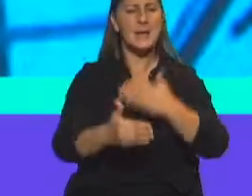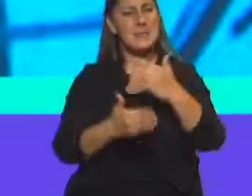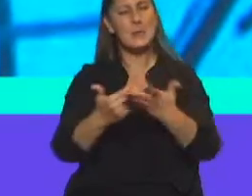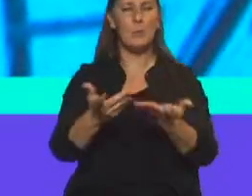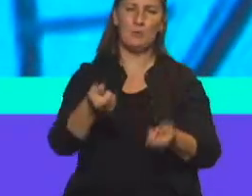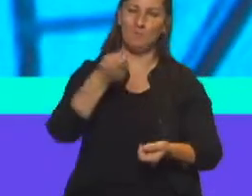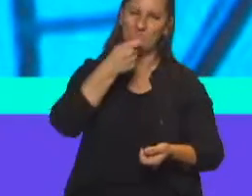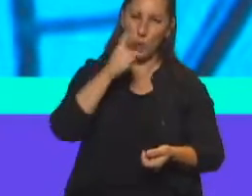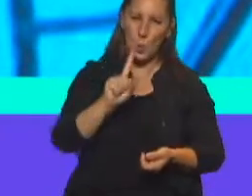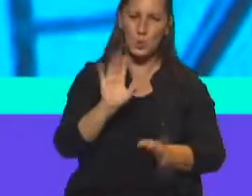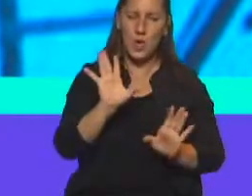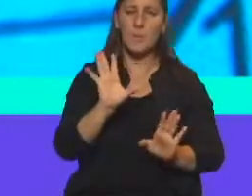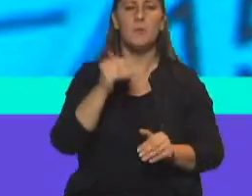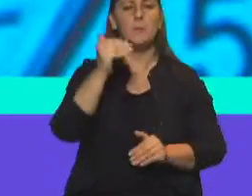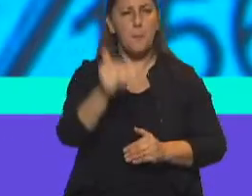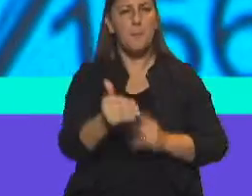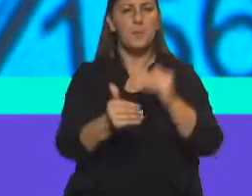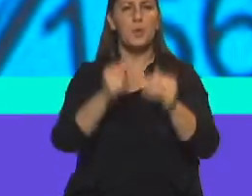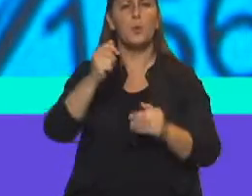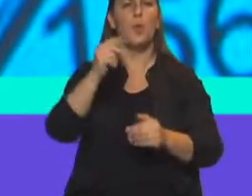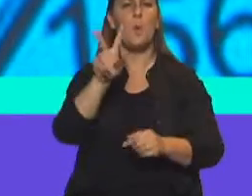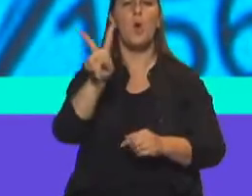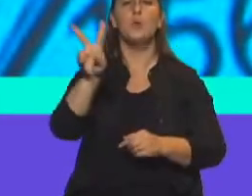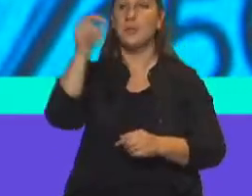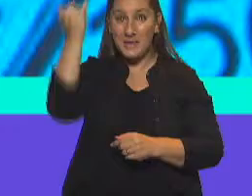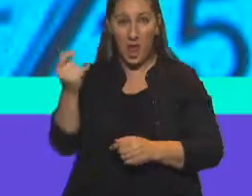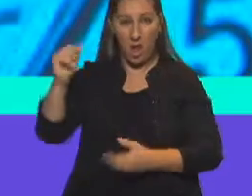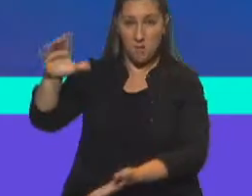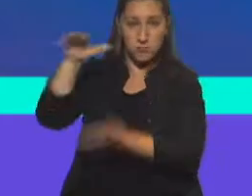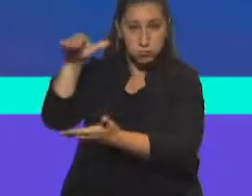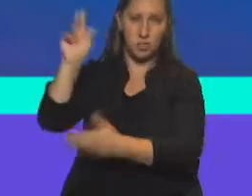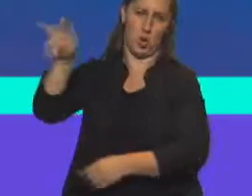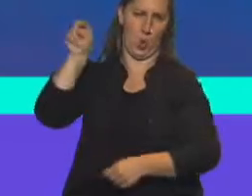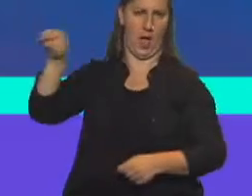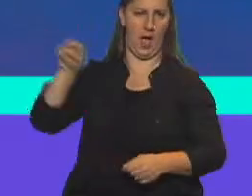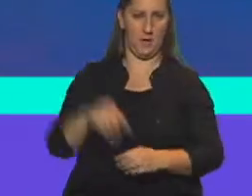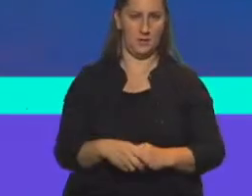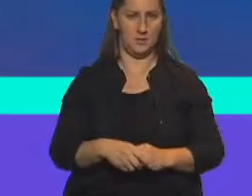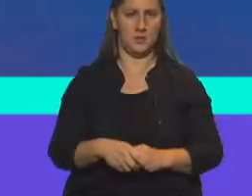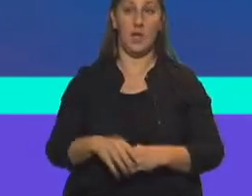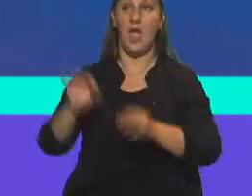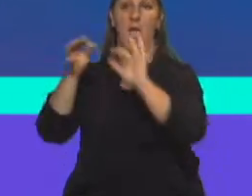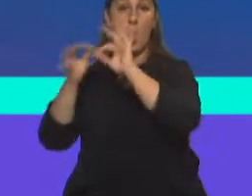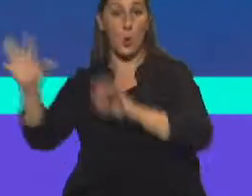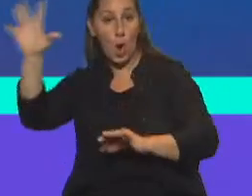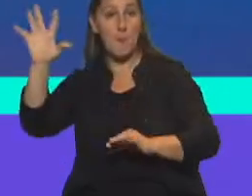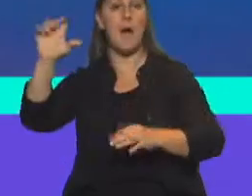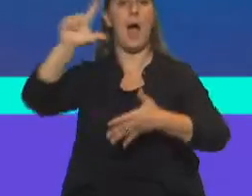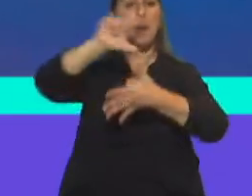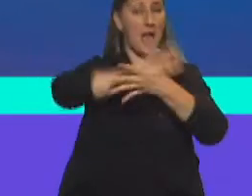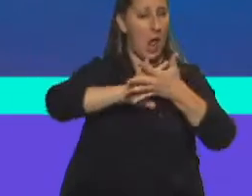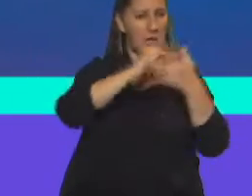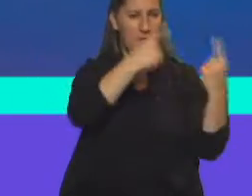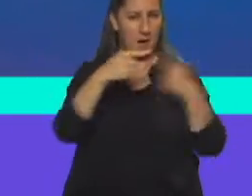para entender, pero progresividad significa cobrarle al que más tiene. La progresividad tributaria es muy distinta en Europa y en América Latina. Es decir,